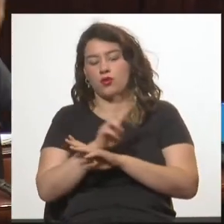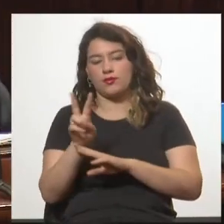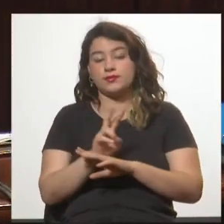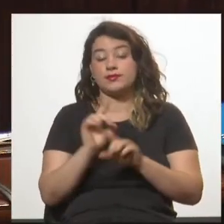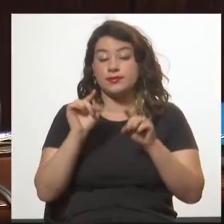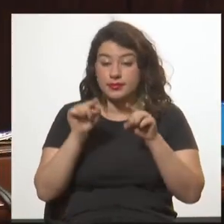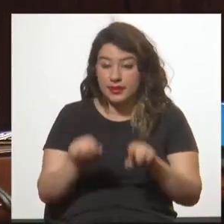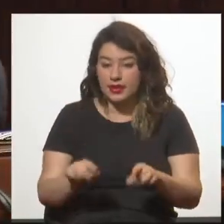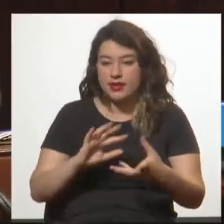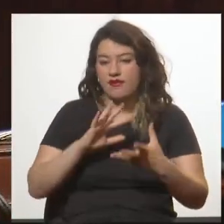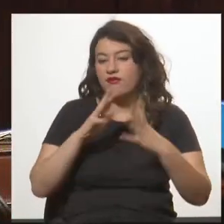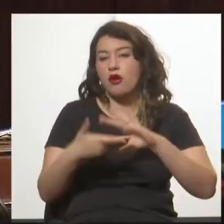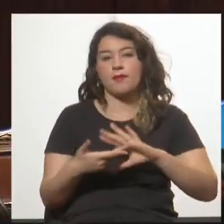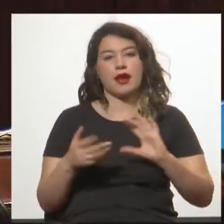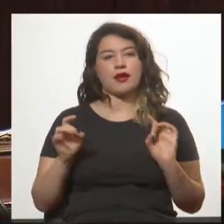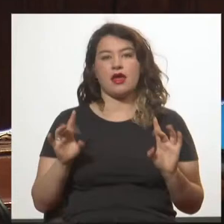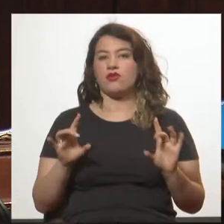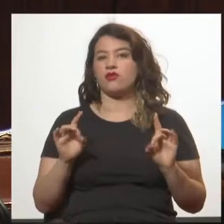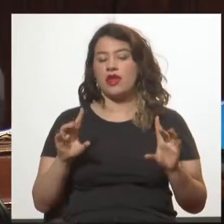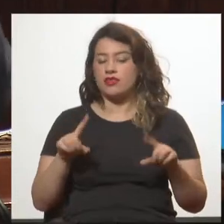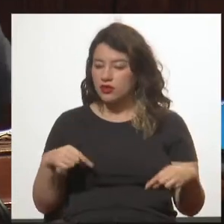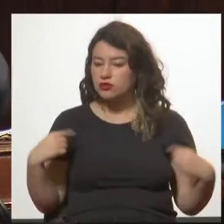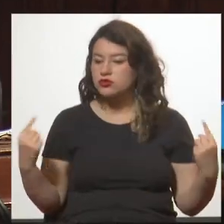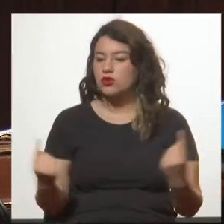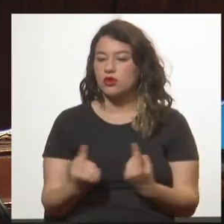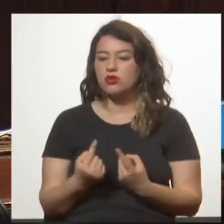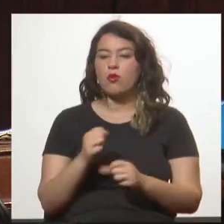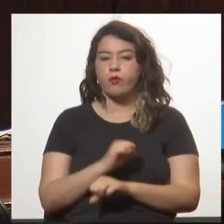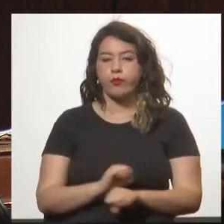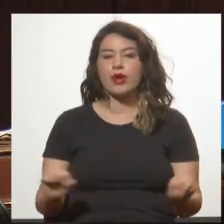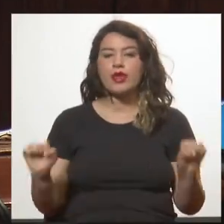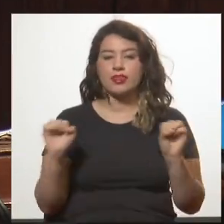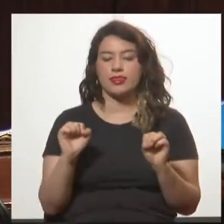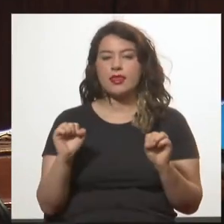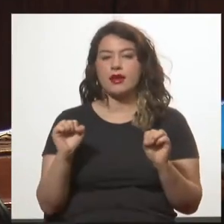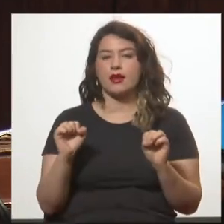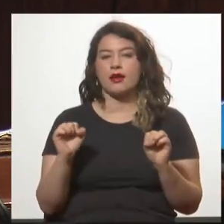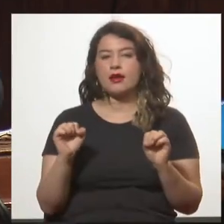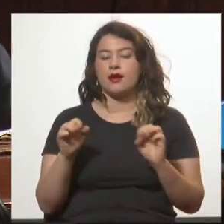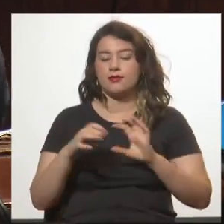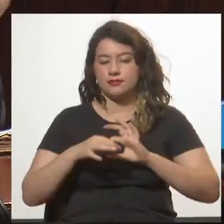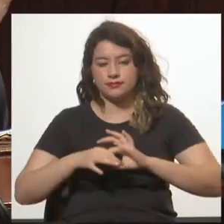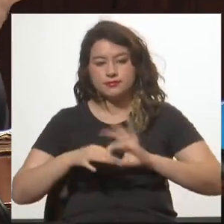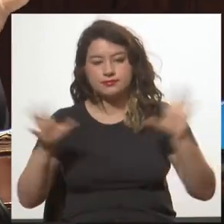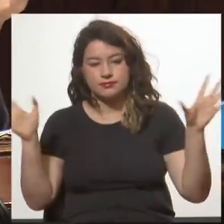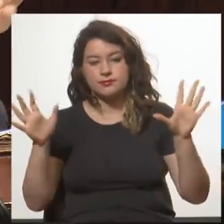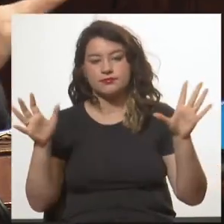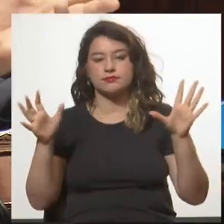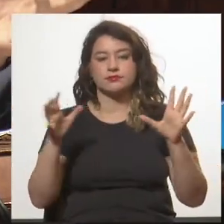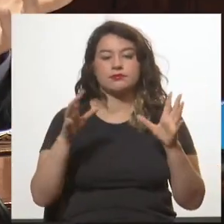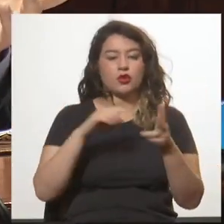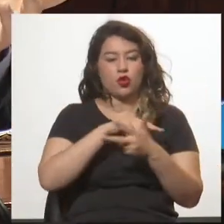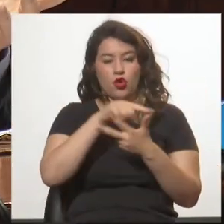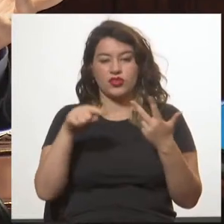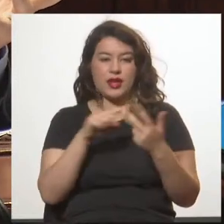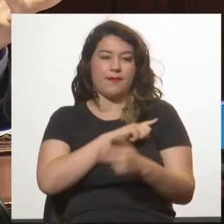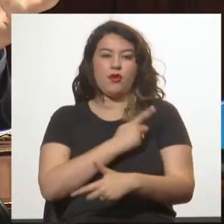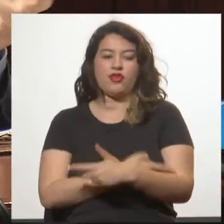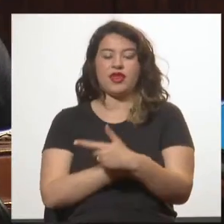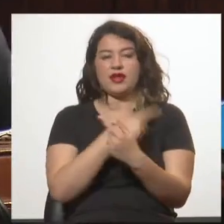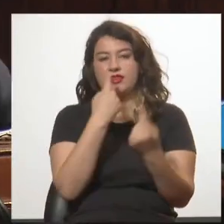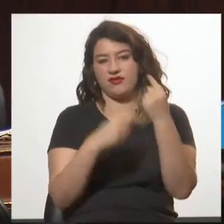este es el mecanismo natural en el que reposa un régimen democrático con división de poderes